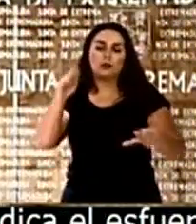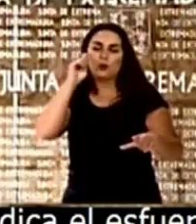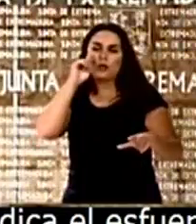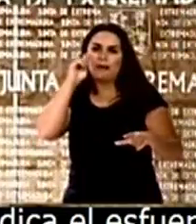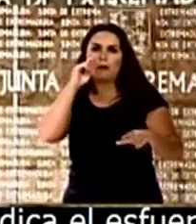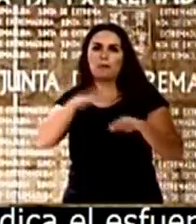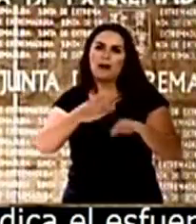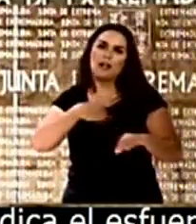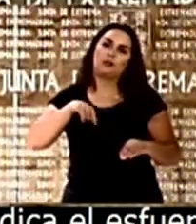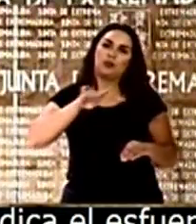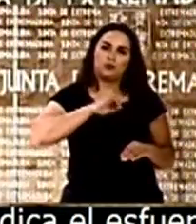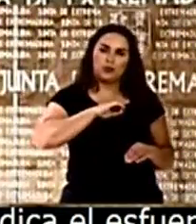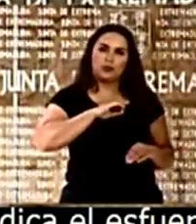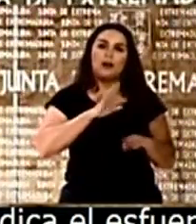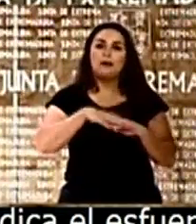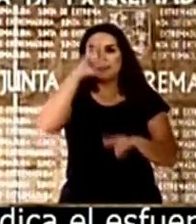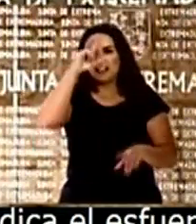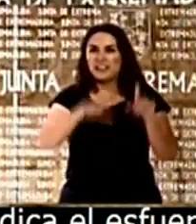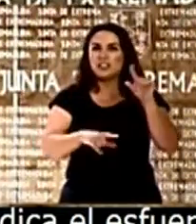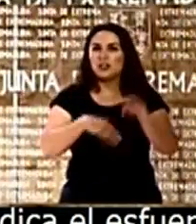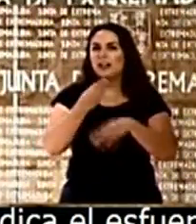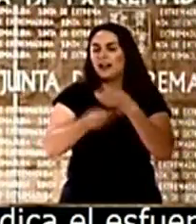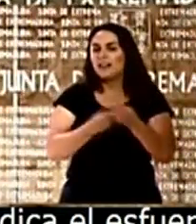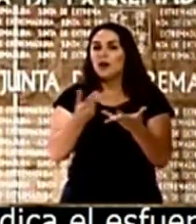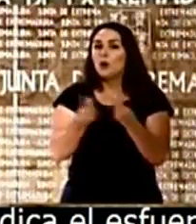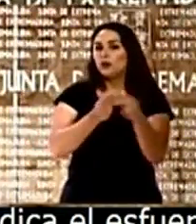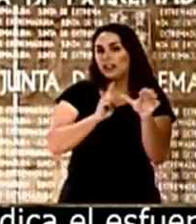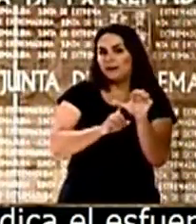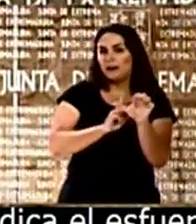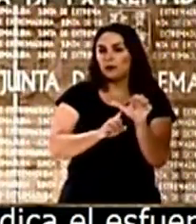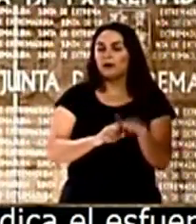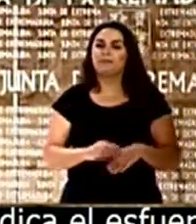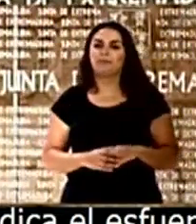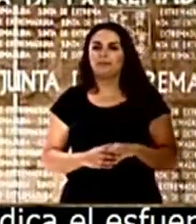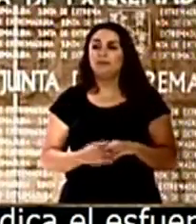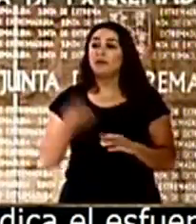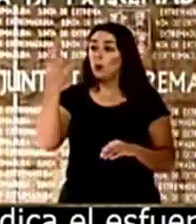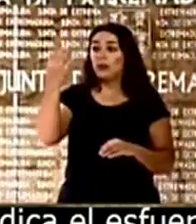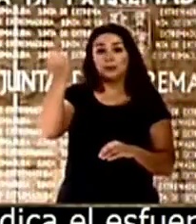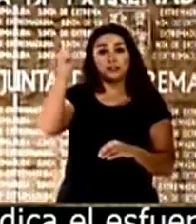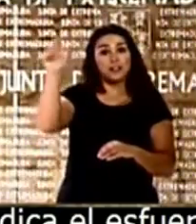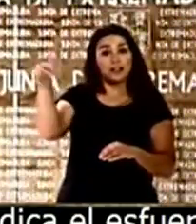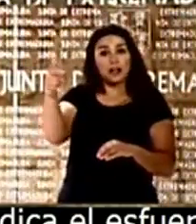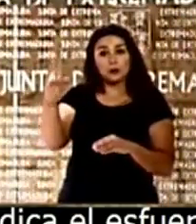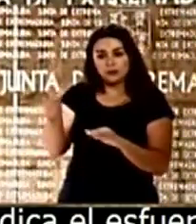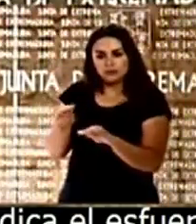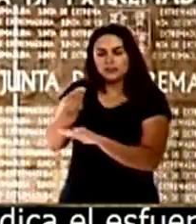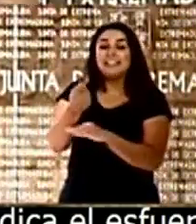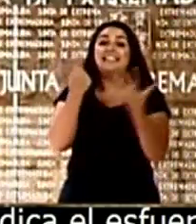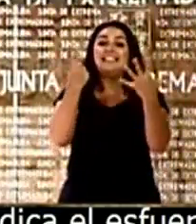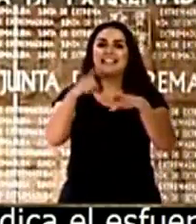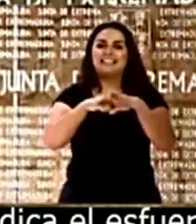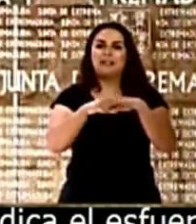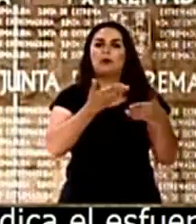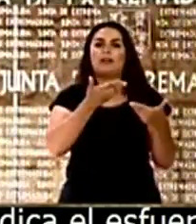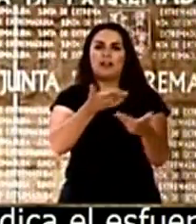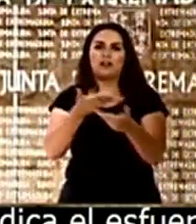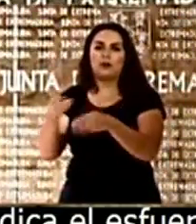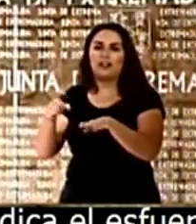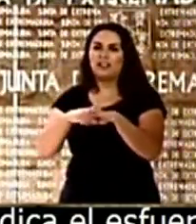turismo en las decisiones que toma la Junta de Extremadura. Estos 4 millones van destinados a 6 tipos de ayuda, a 6